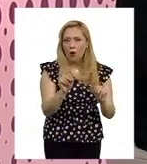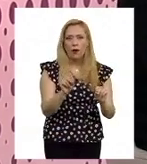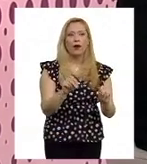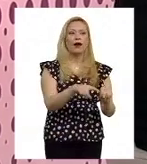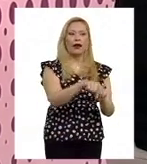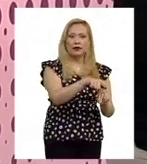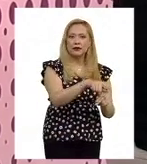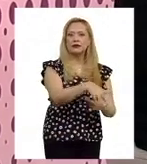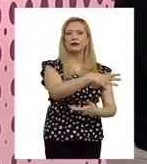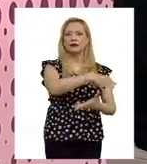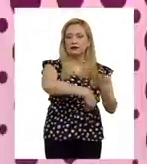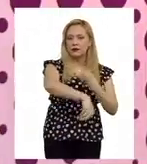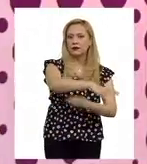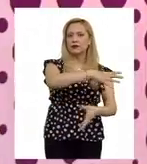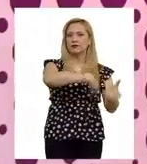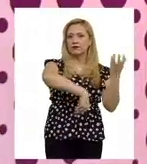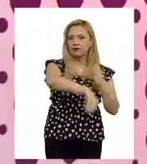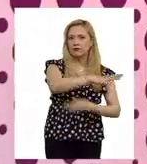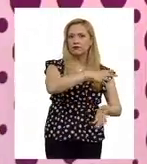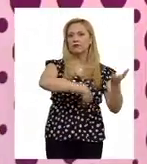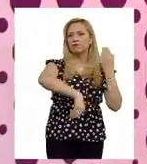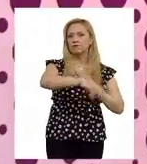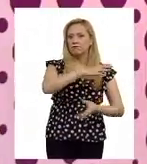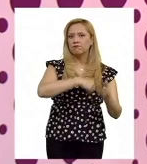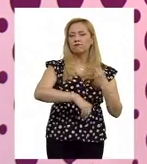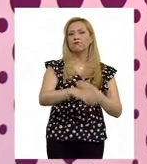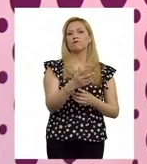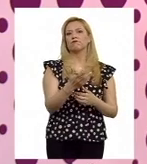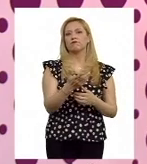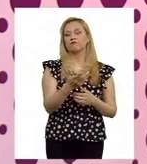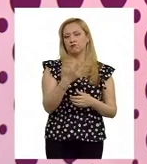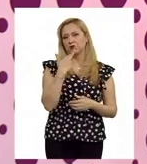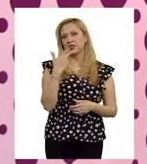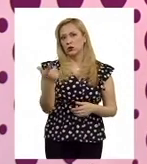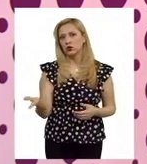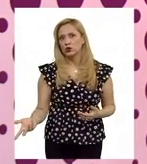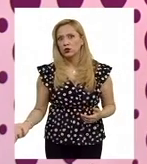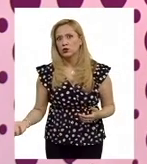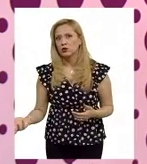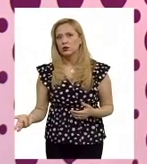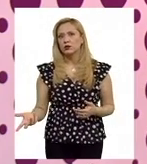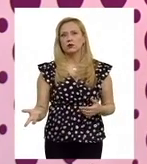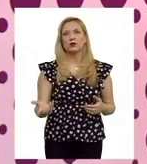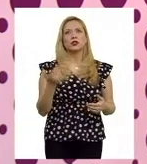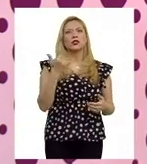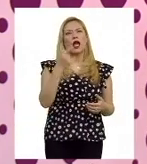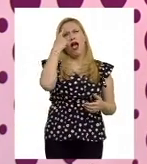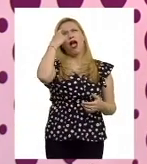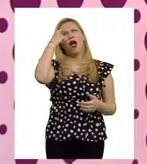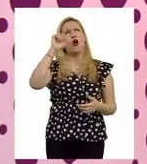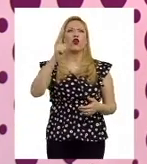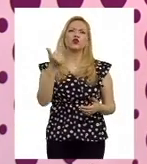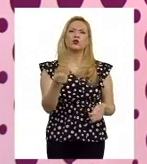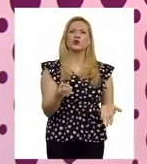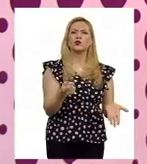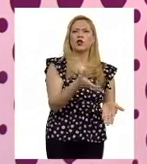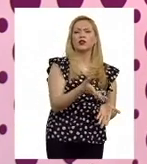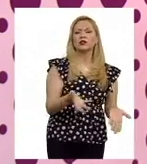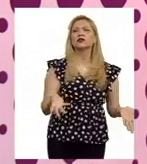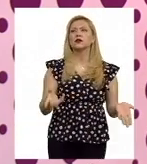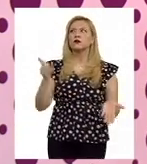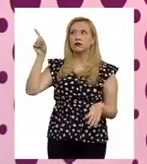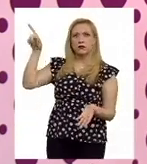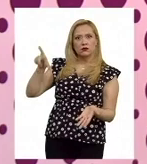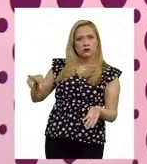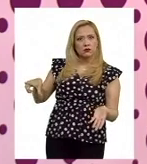actividades productivas utilizando el esquema de economía circular y generando otro tipo de incentivos, desde la